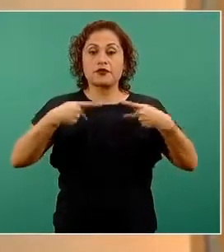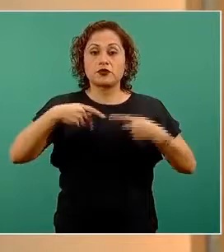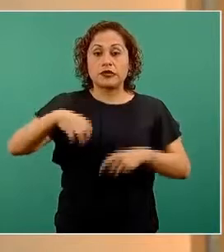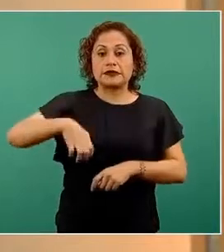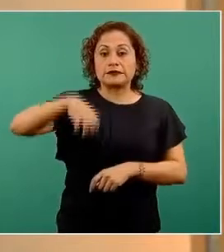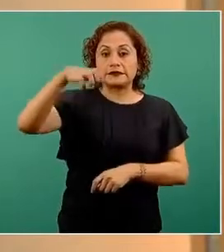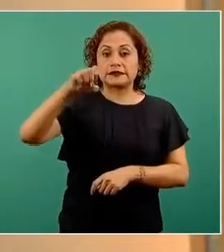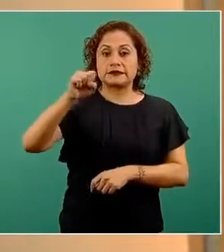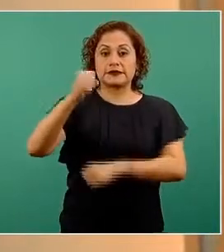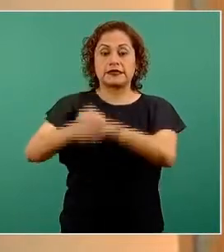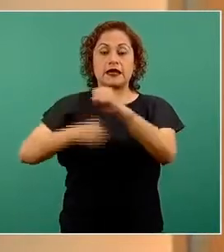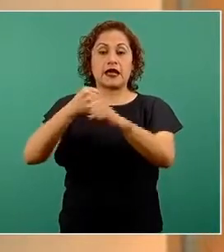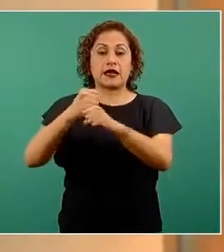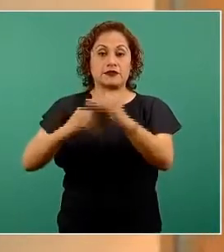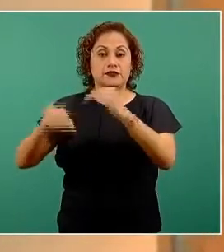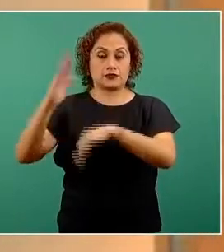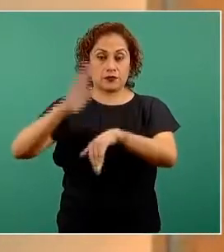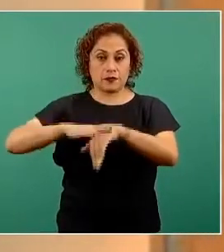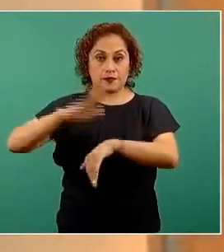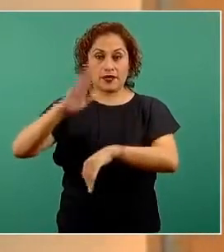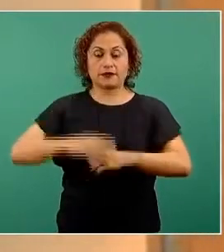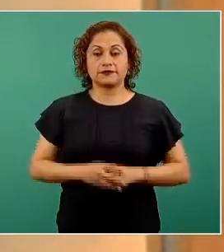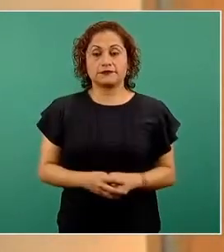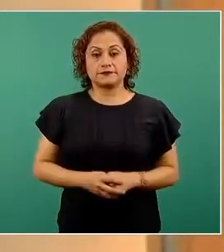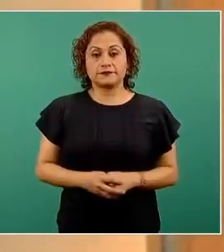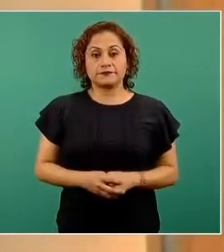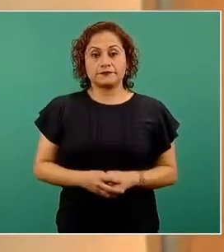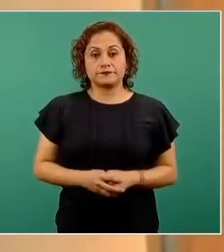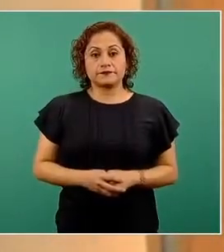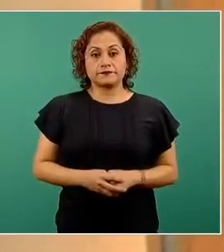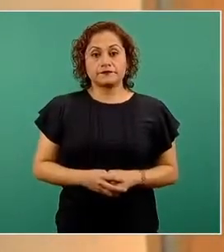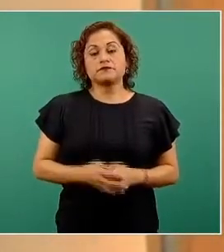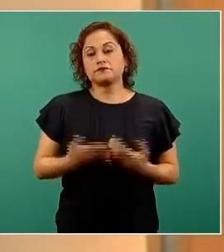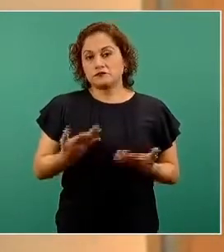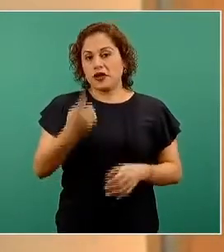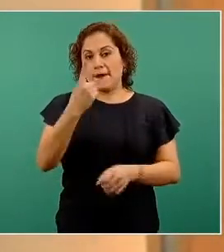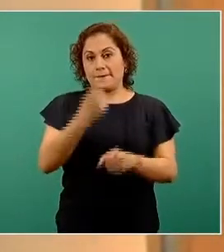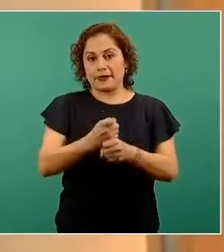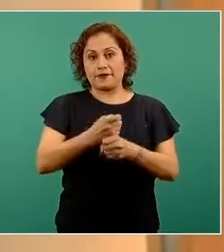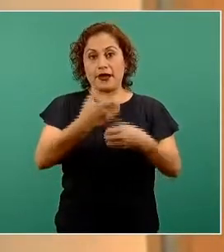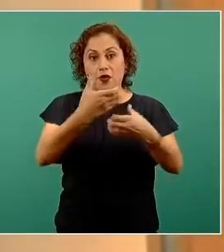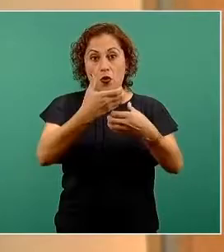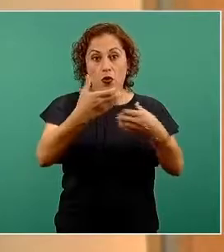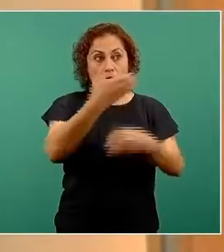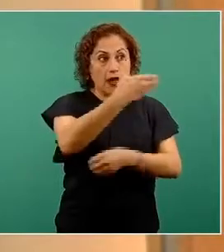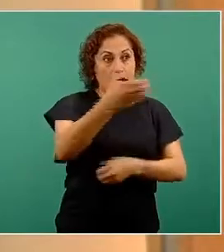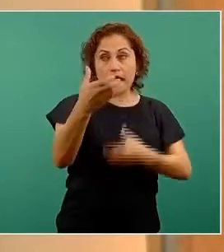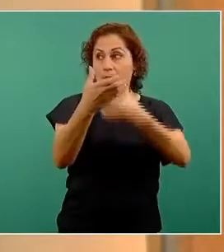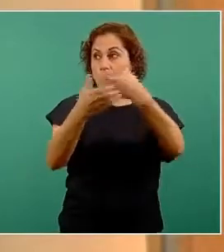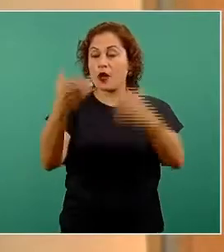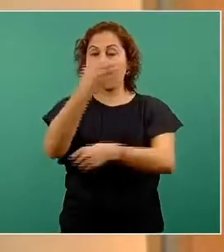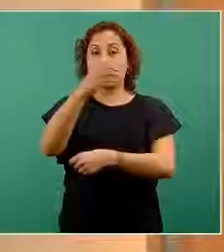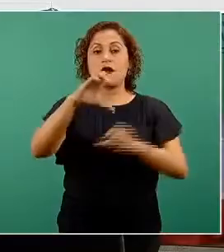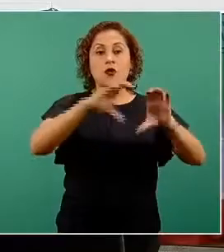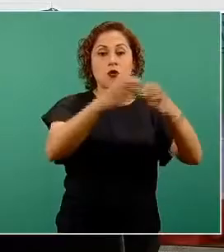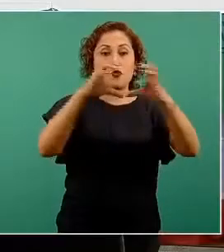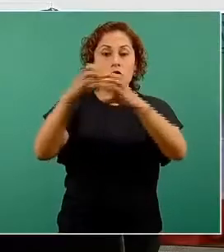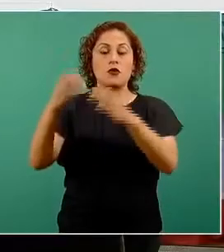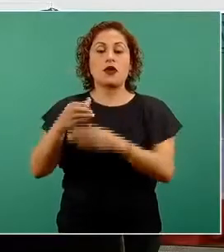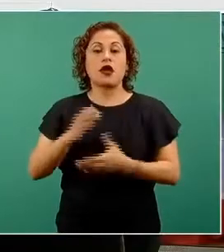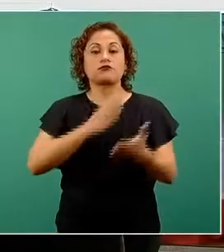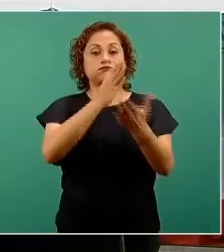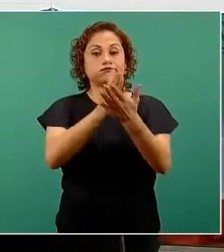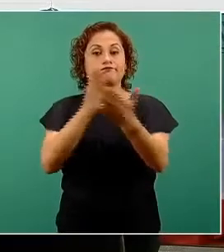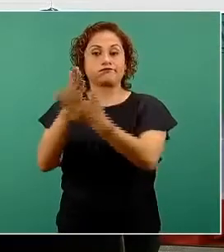años. Y una vez que terminamos con esta parte de la zona rural, estamos ya teniendo una mayor velocidad porque